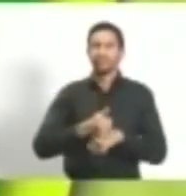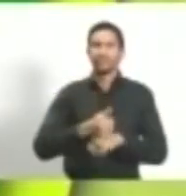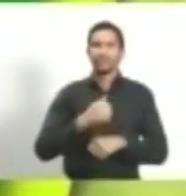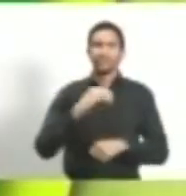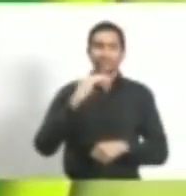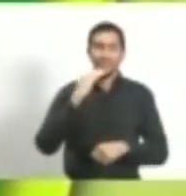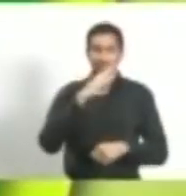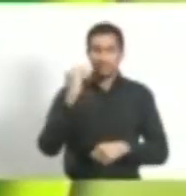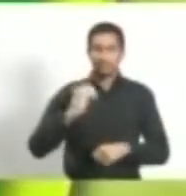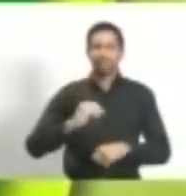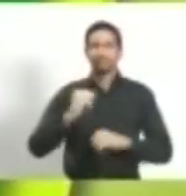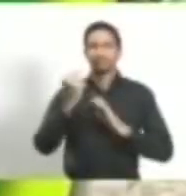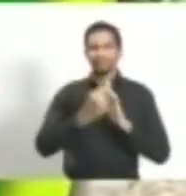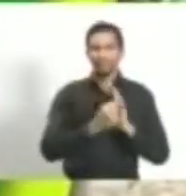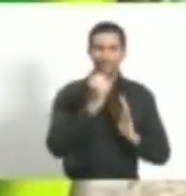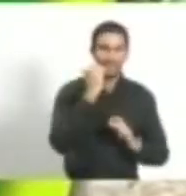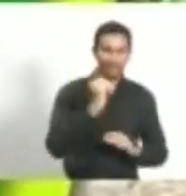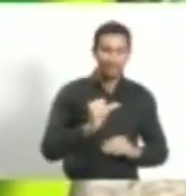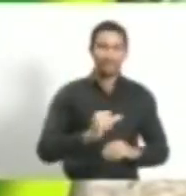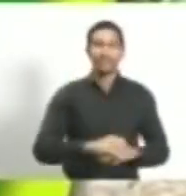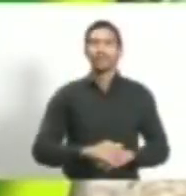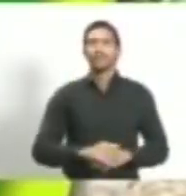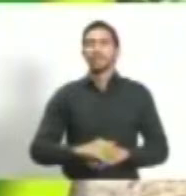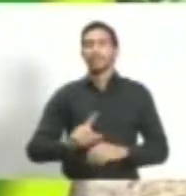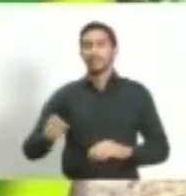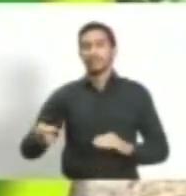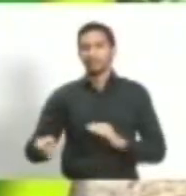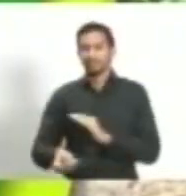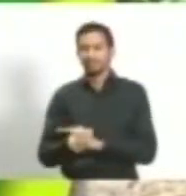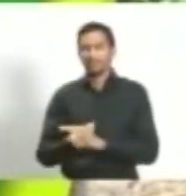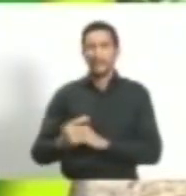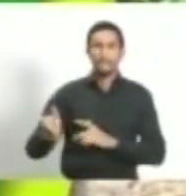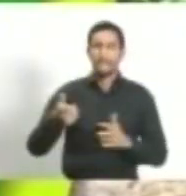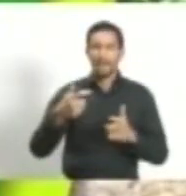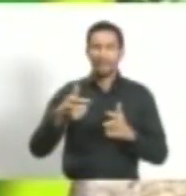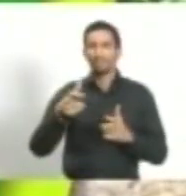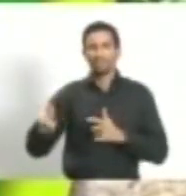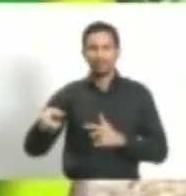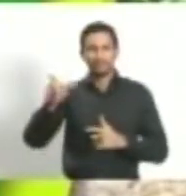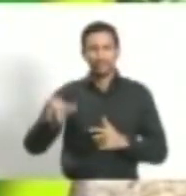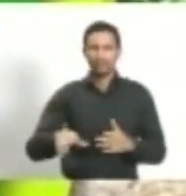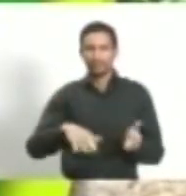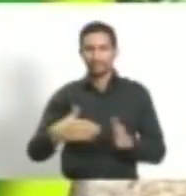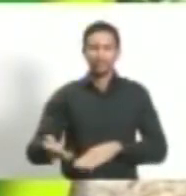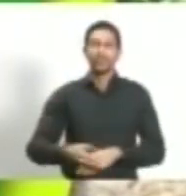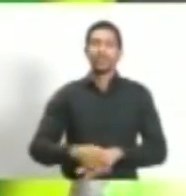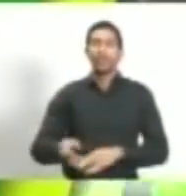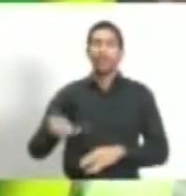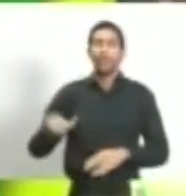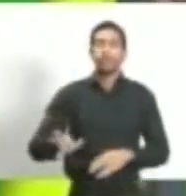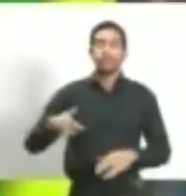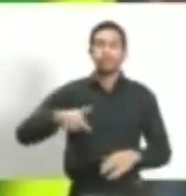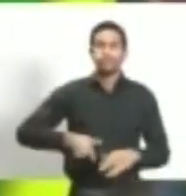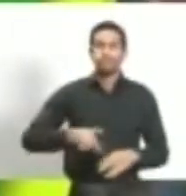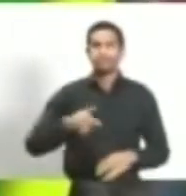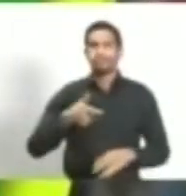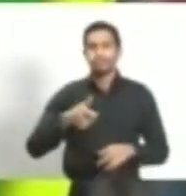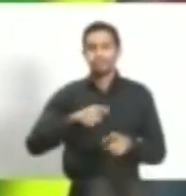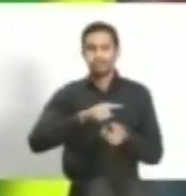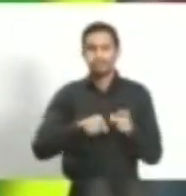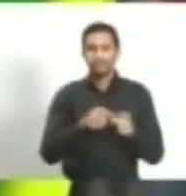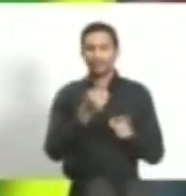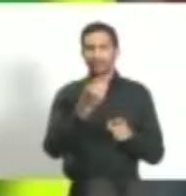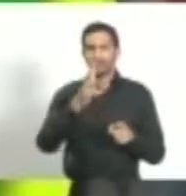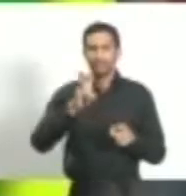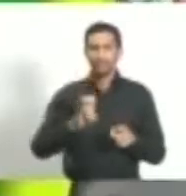una oficial de la institución. Uno de los extorsionistas fue abatido. En su poder se hallaron un revólver, 18 municiones y 2